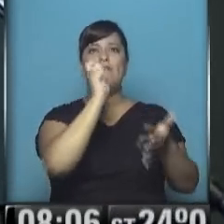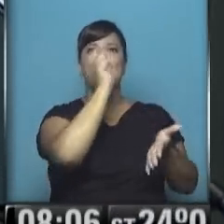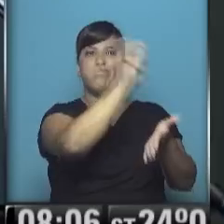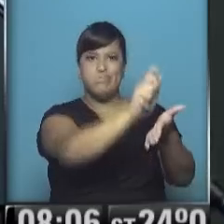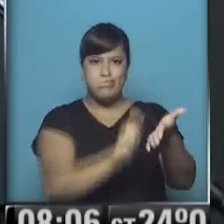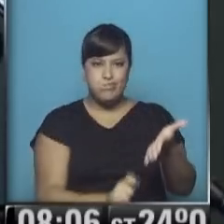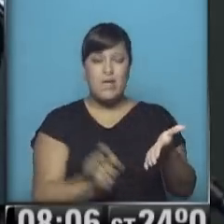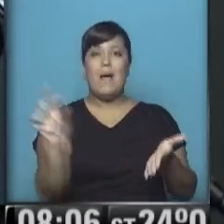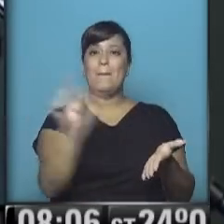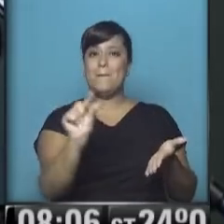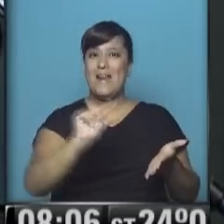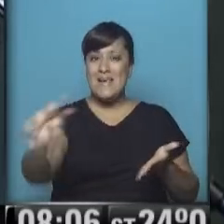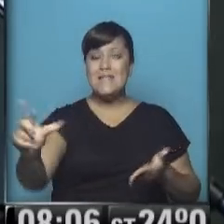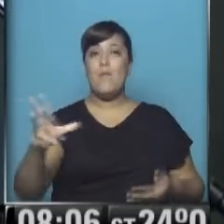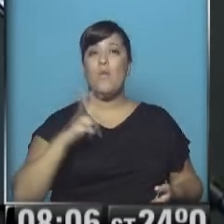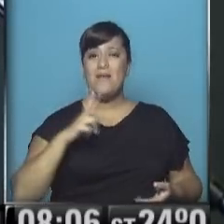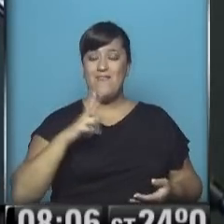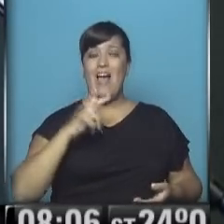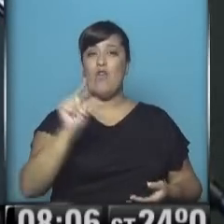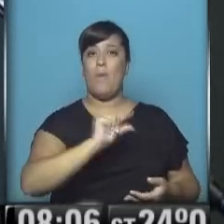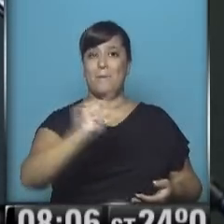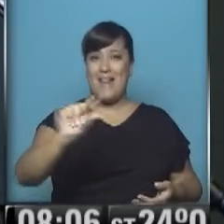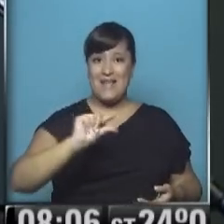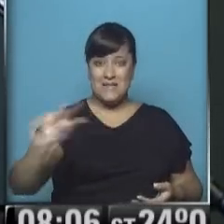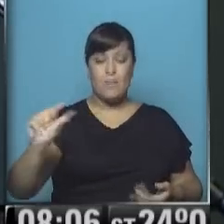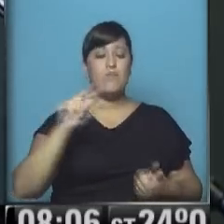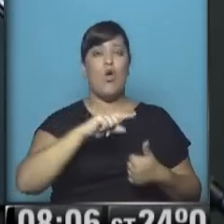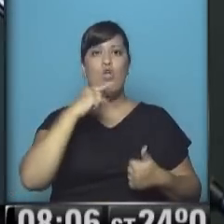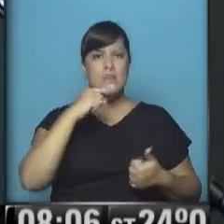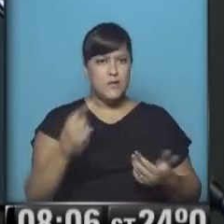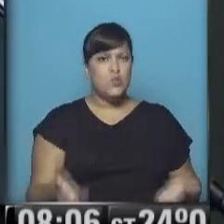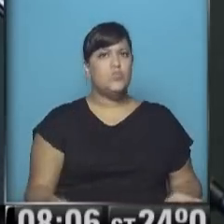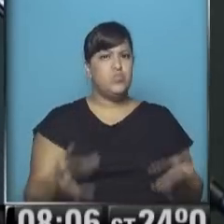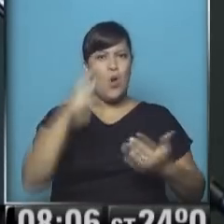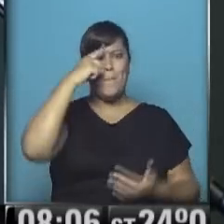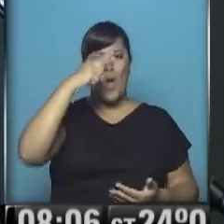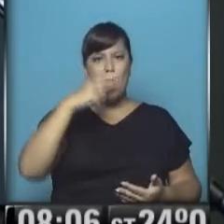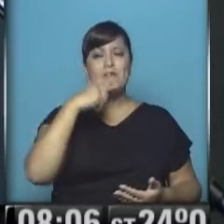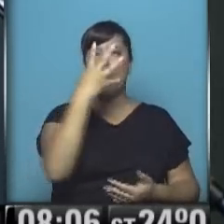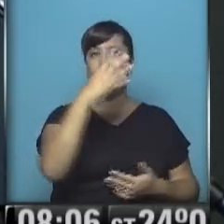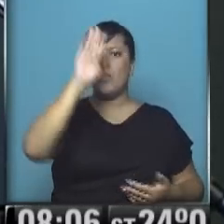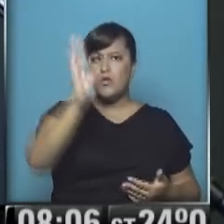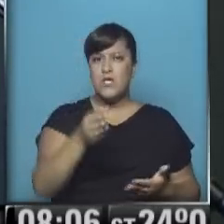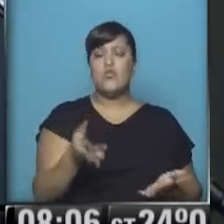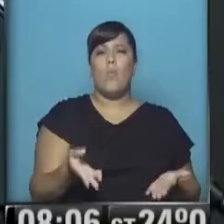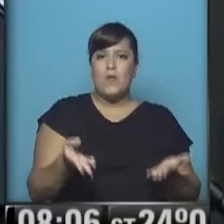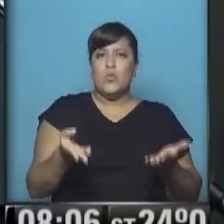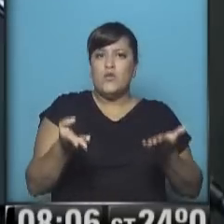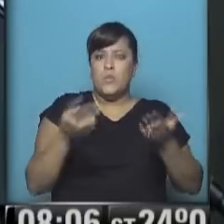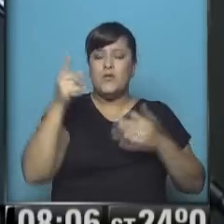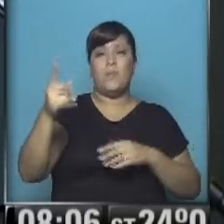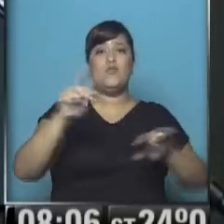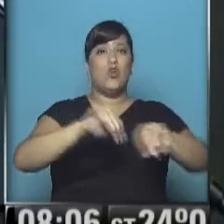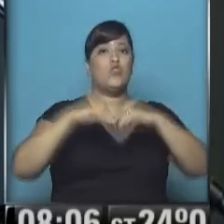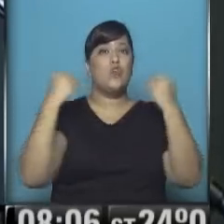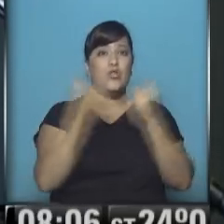Los préstamos privados, el crédito del sector privado registra un crecimiento mensual del 4%. El total de préstamos al